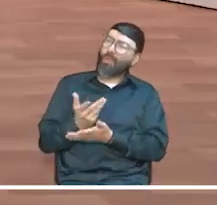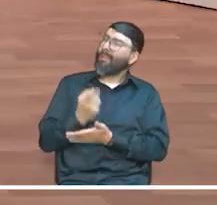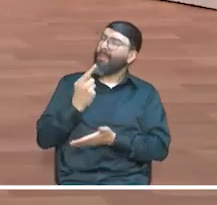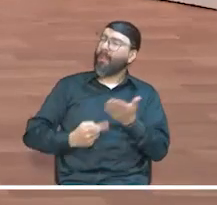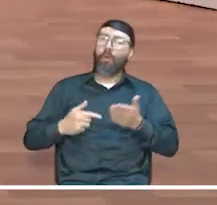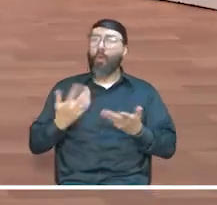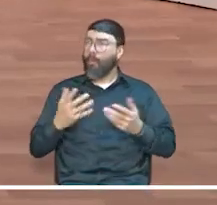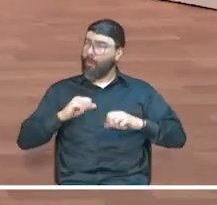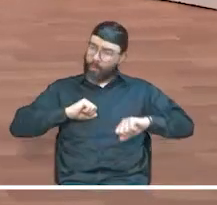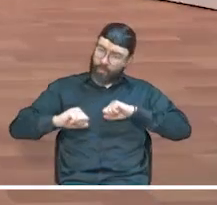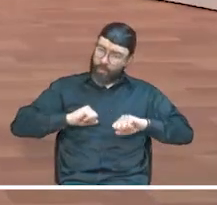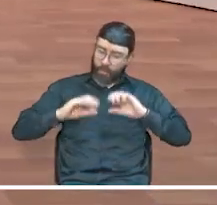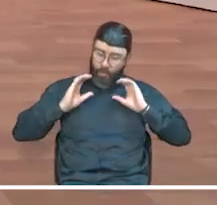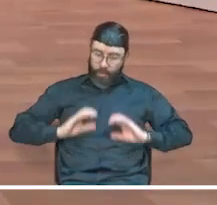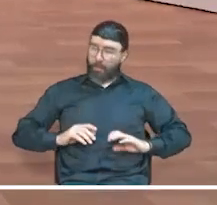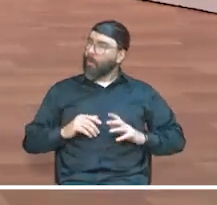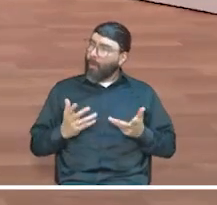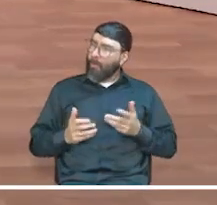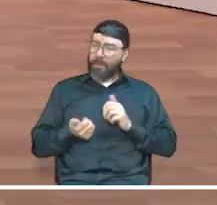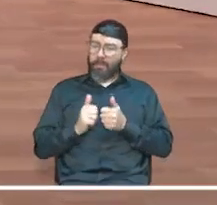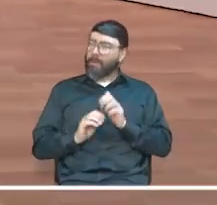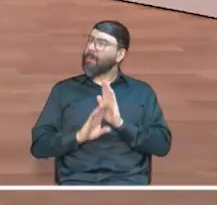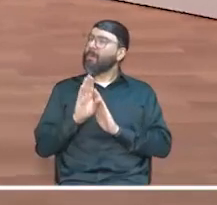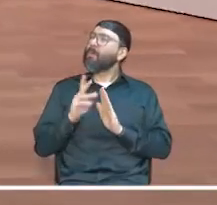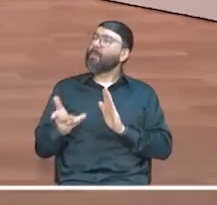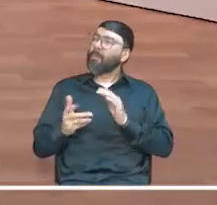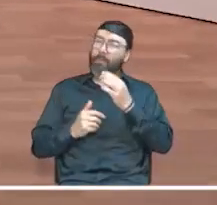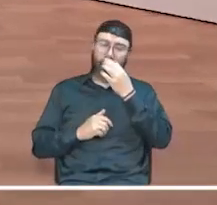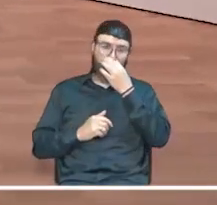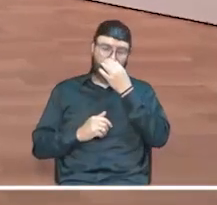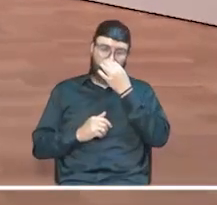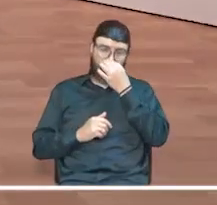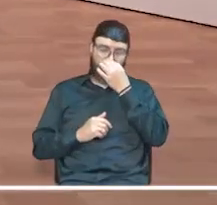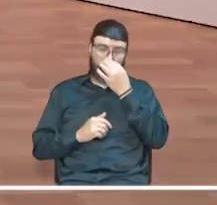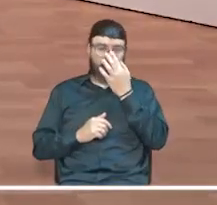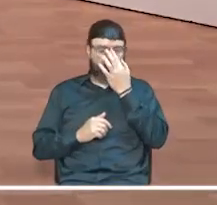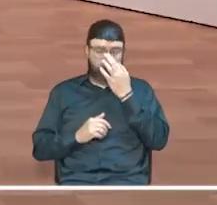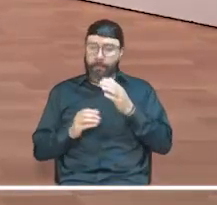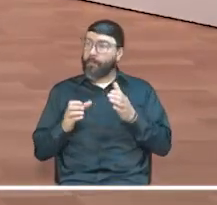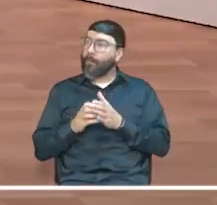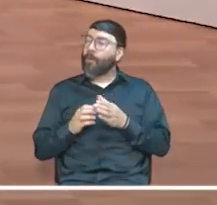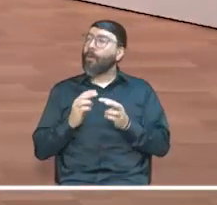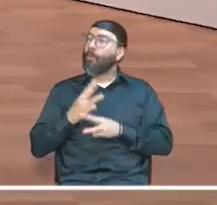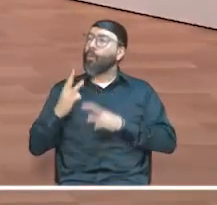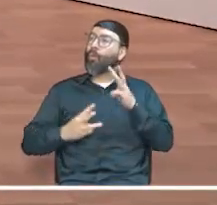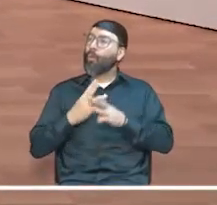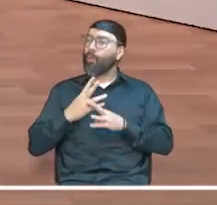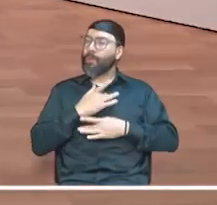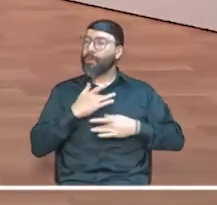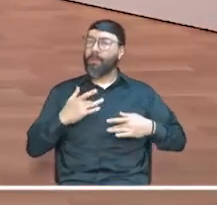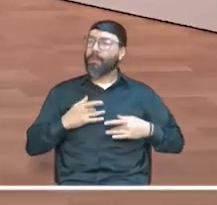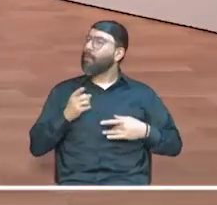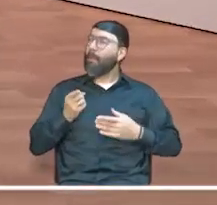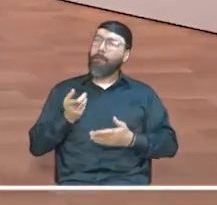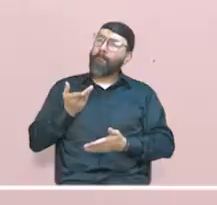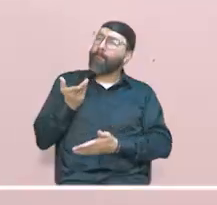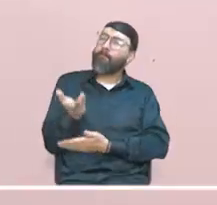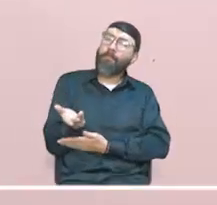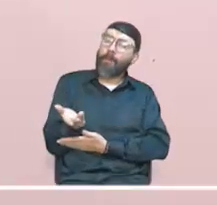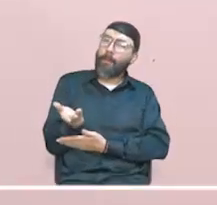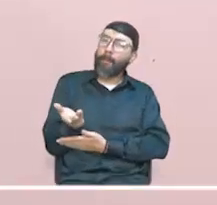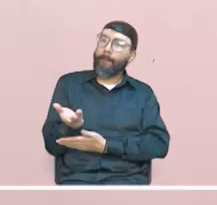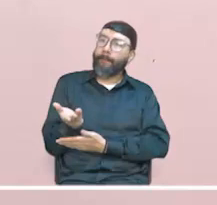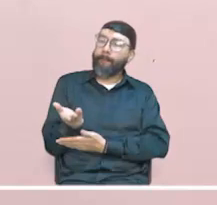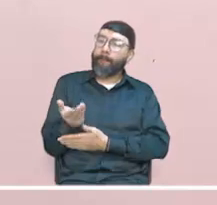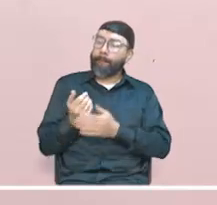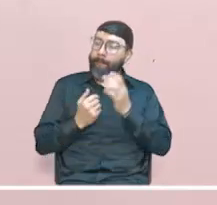preparar nuestro cuerpo para la parte deportiva? Bueno, la Organización Mundial de la Salud plantea que se deben